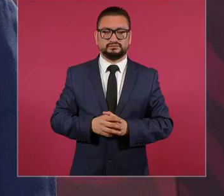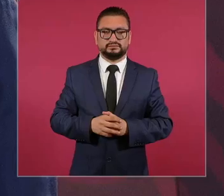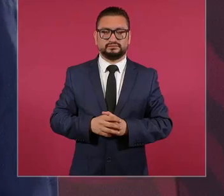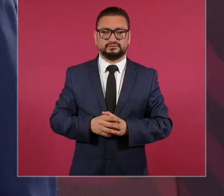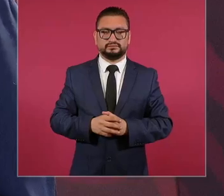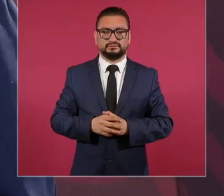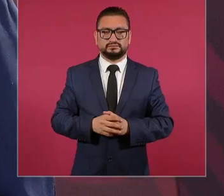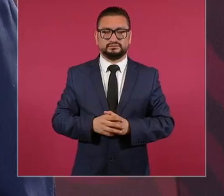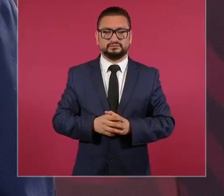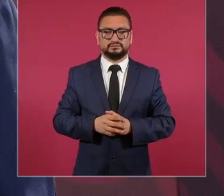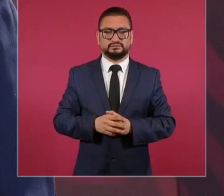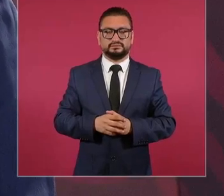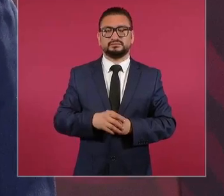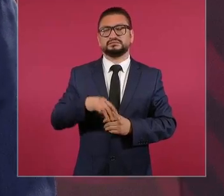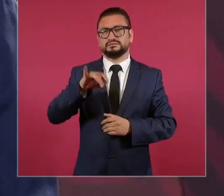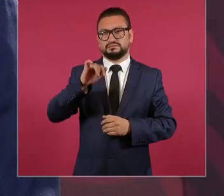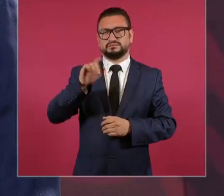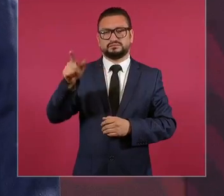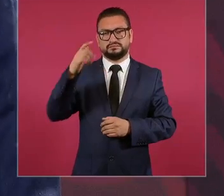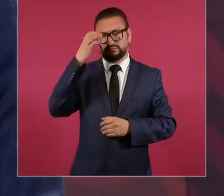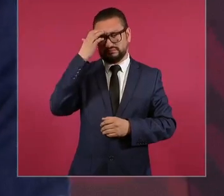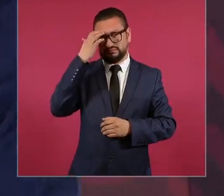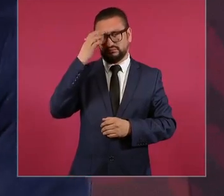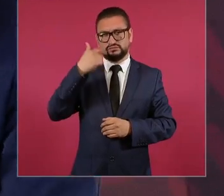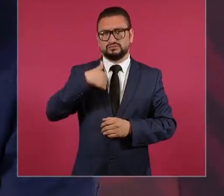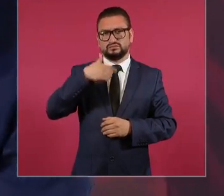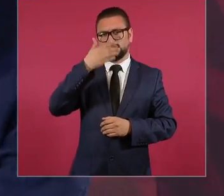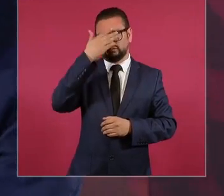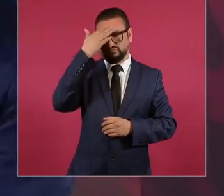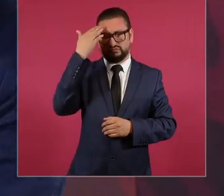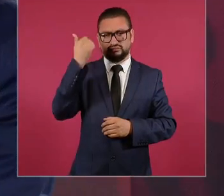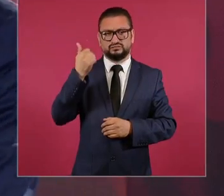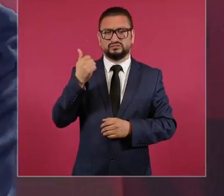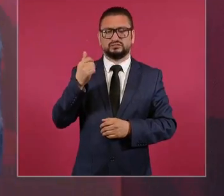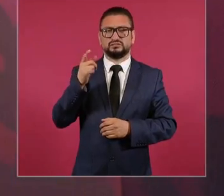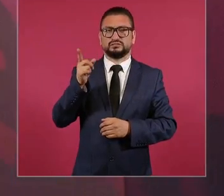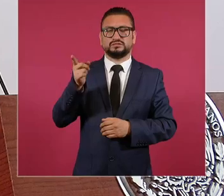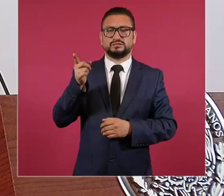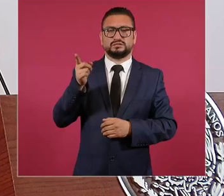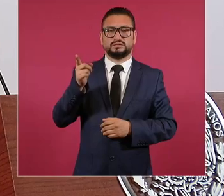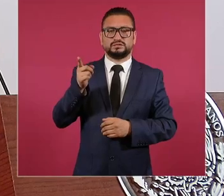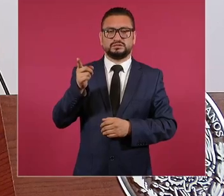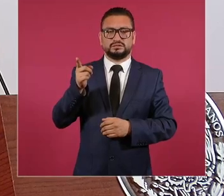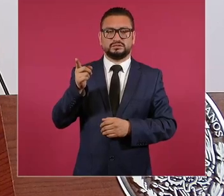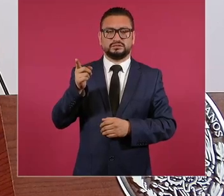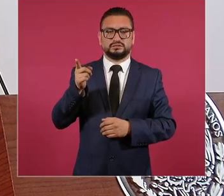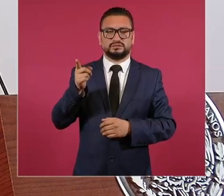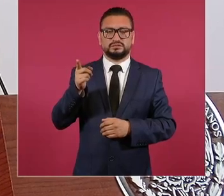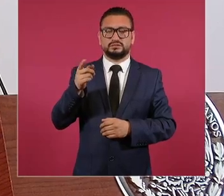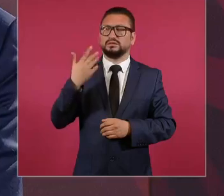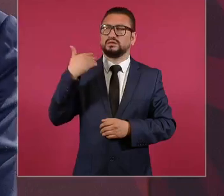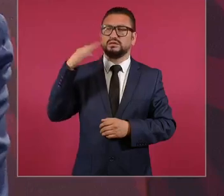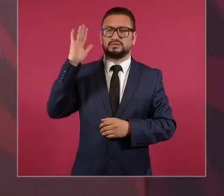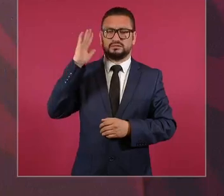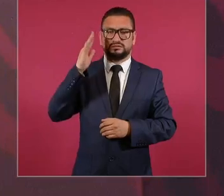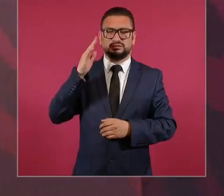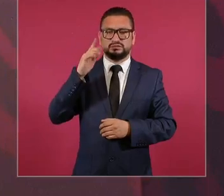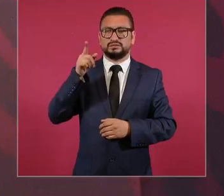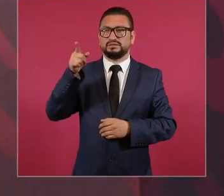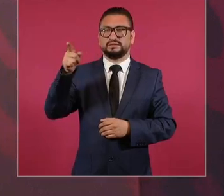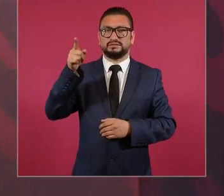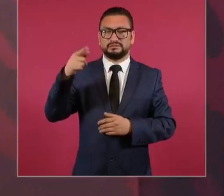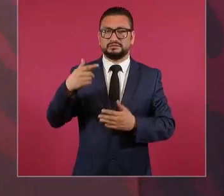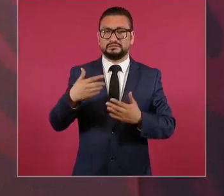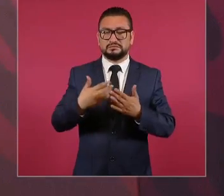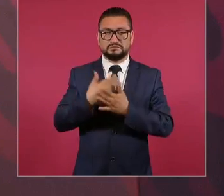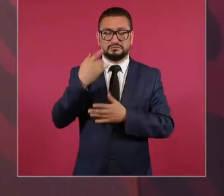también lo conocí no sabía yo que el general Trevilla era de Campeche